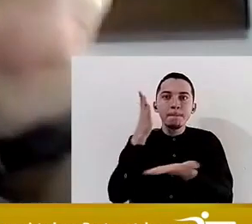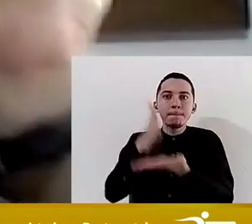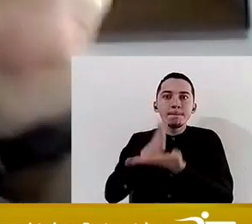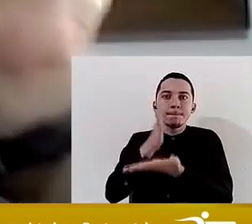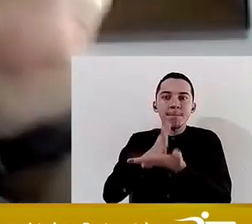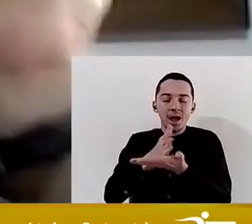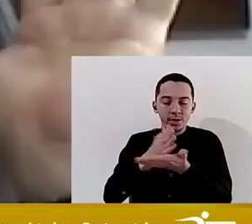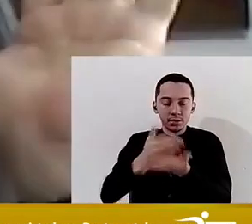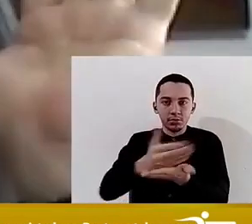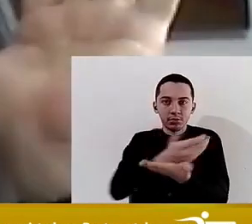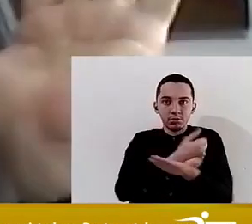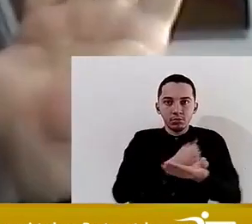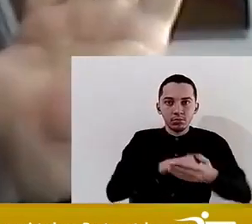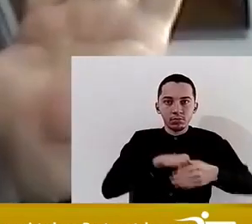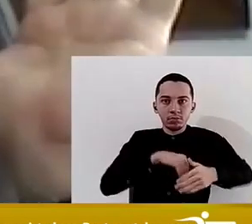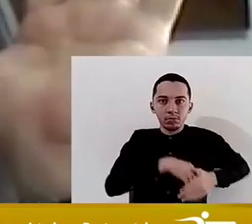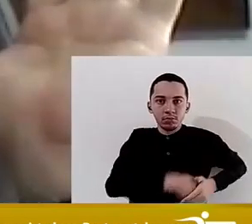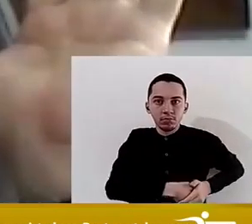vendió.